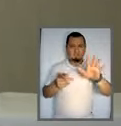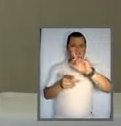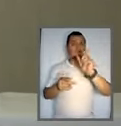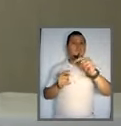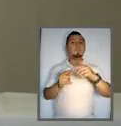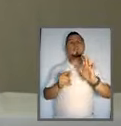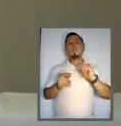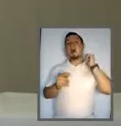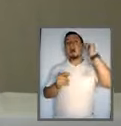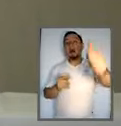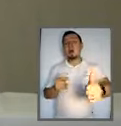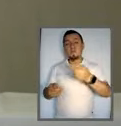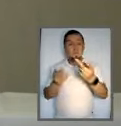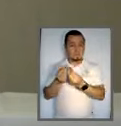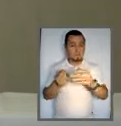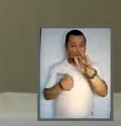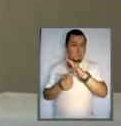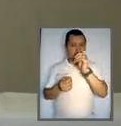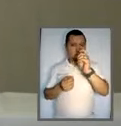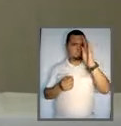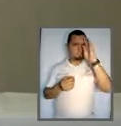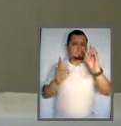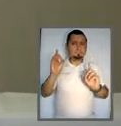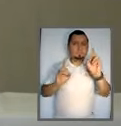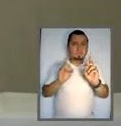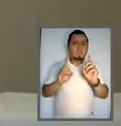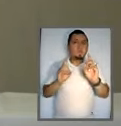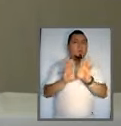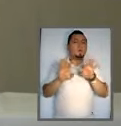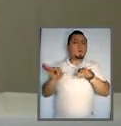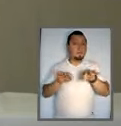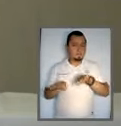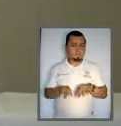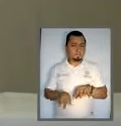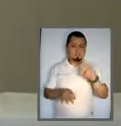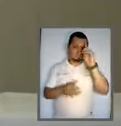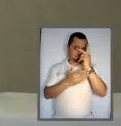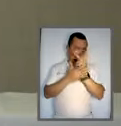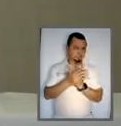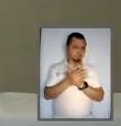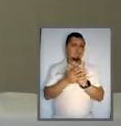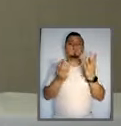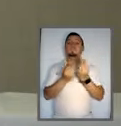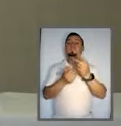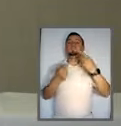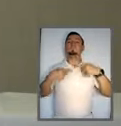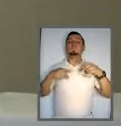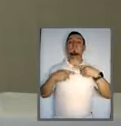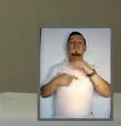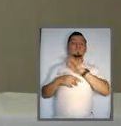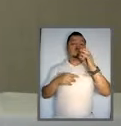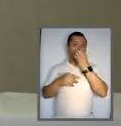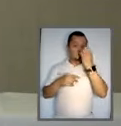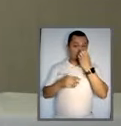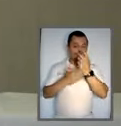hasta la reanudación del nuevo ciclo escolar, le da mucha certeza laboral a nuestros compañeros y planear el fin del ciclo escolar y